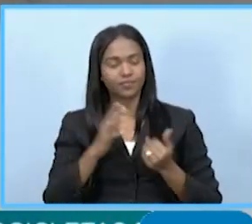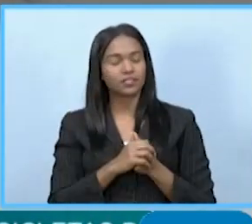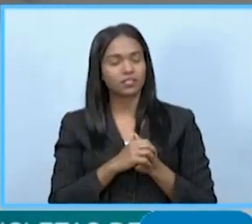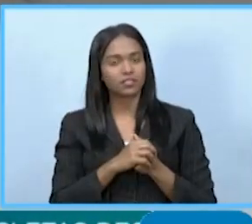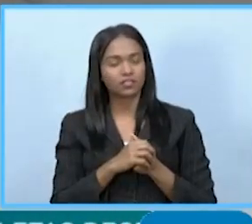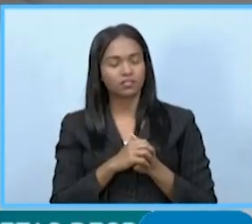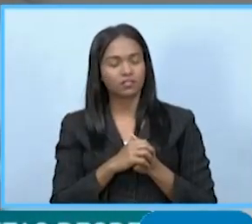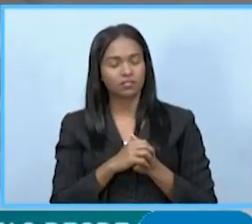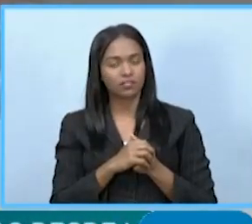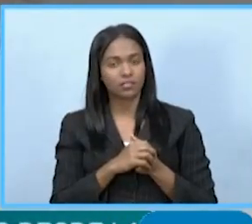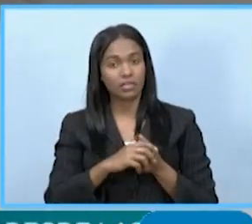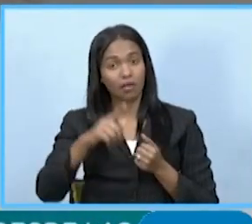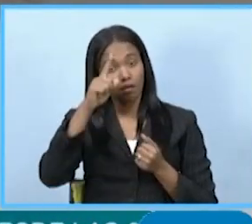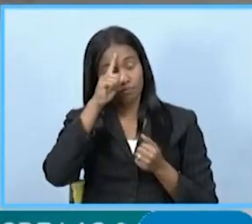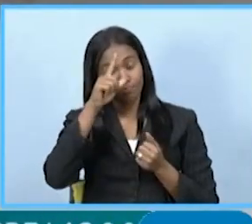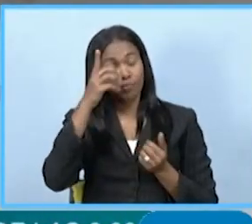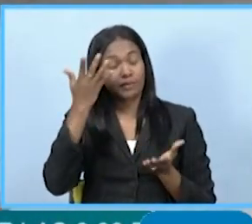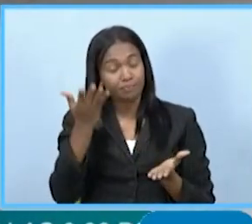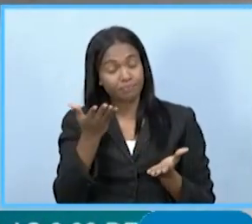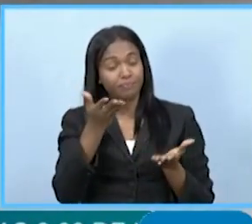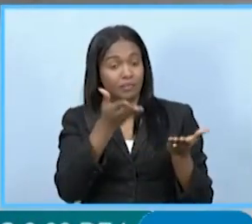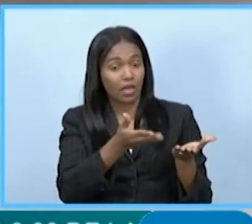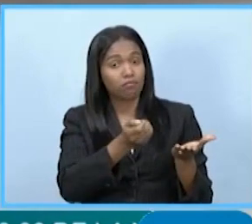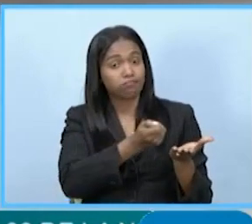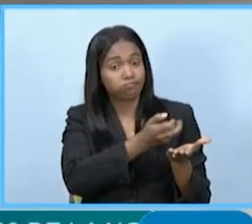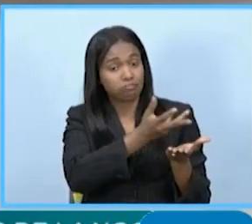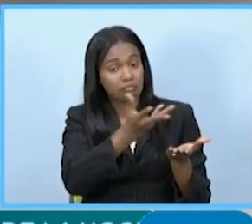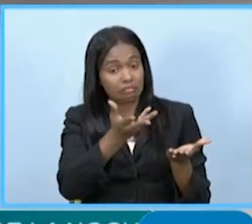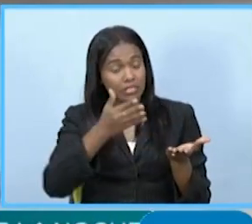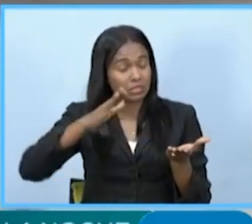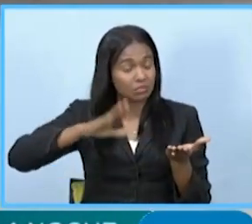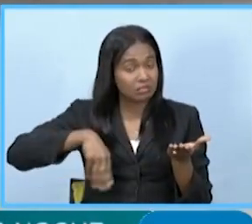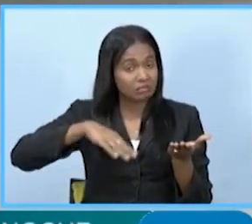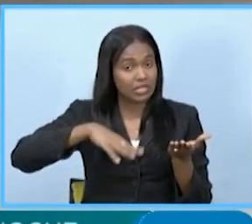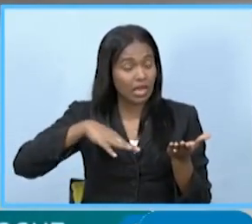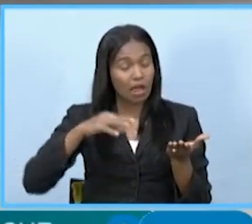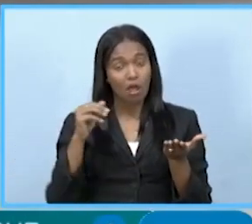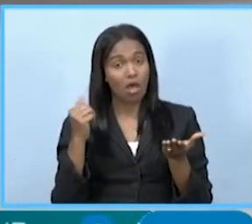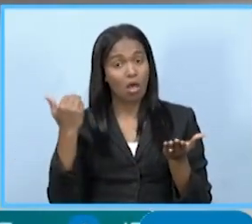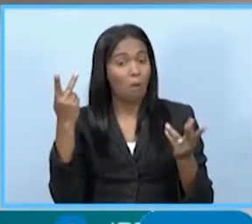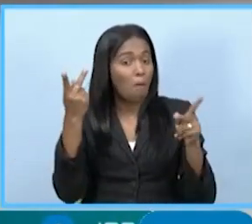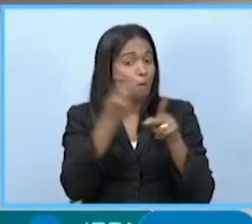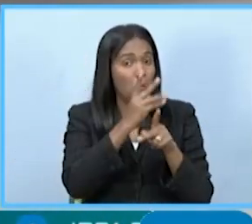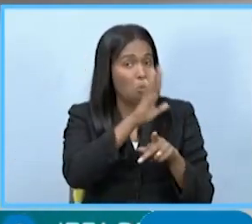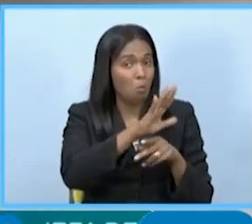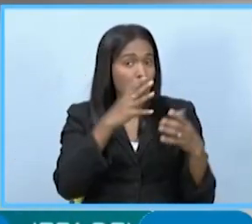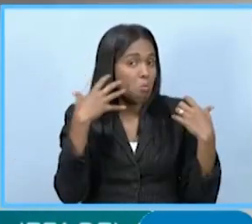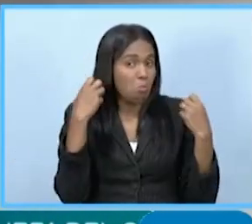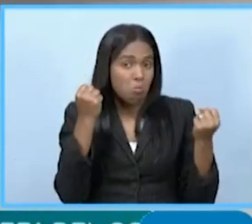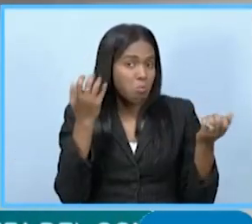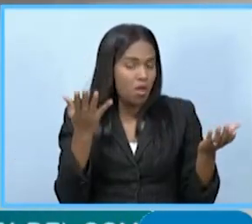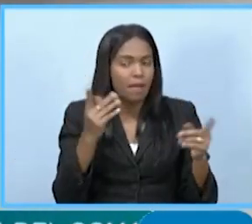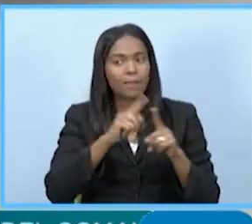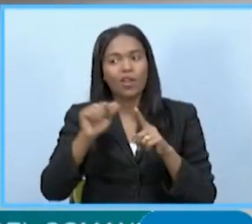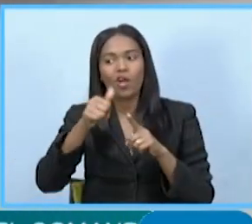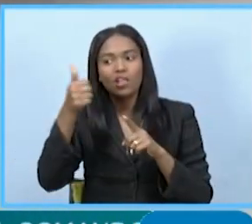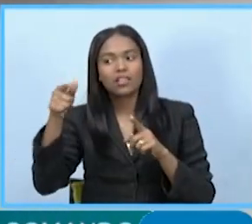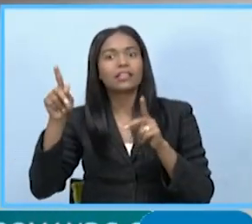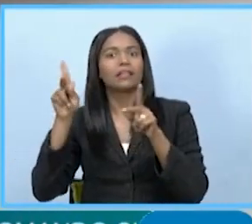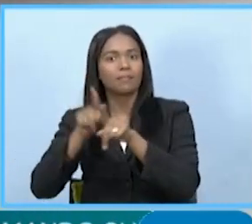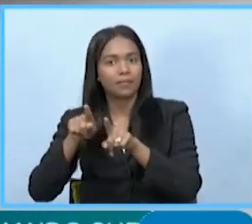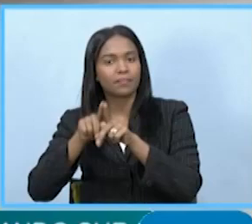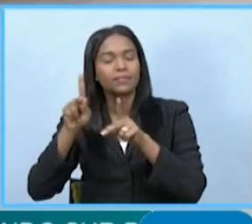Por un lado, hay unos cuantos que no se han agravado, pero también hay personas de cuidado ya